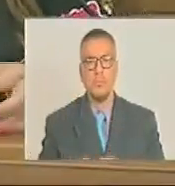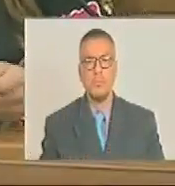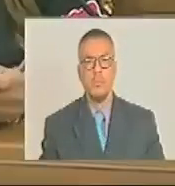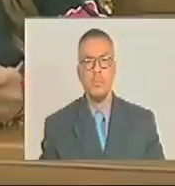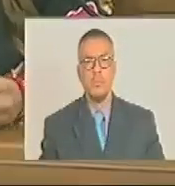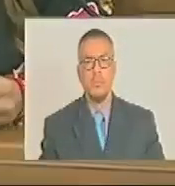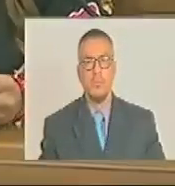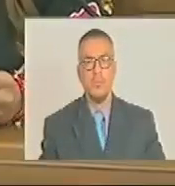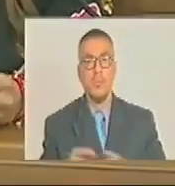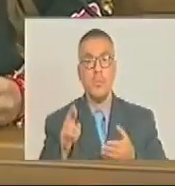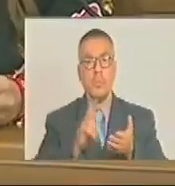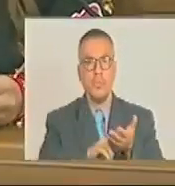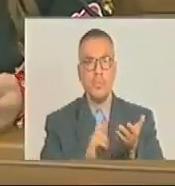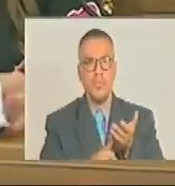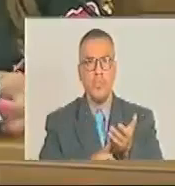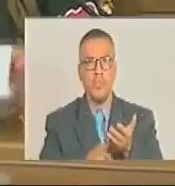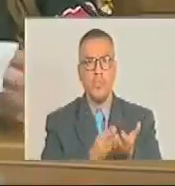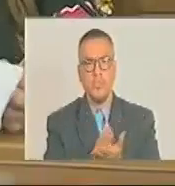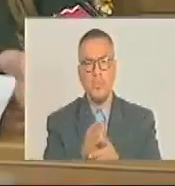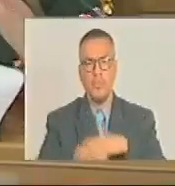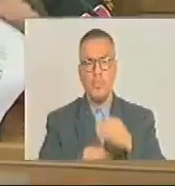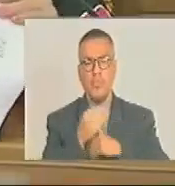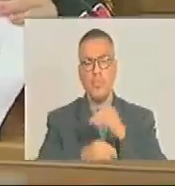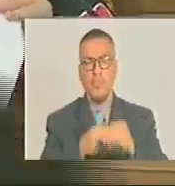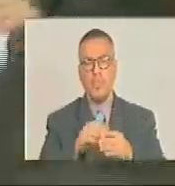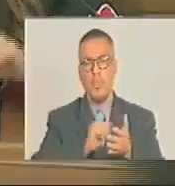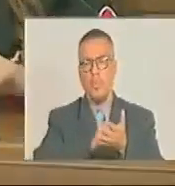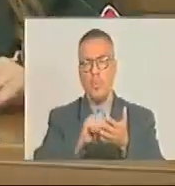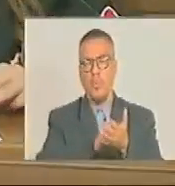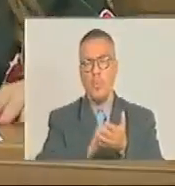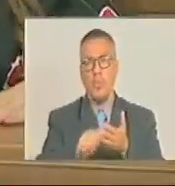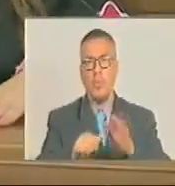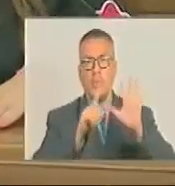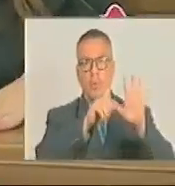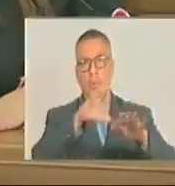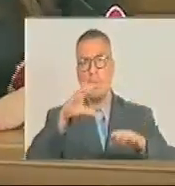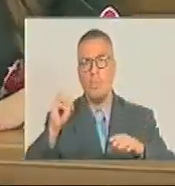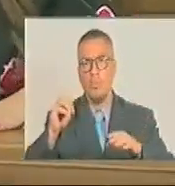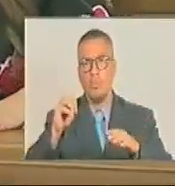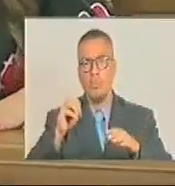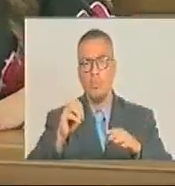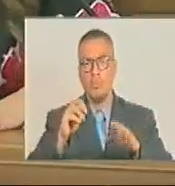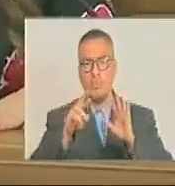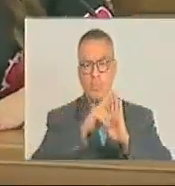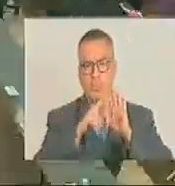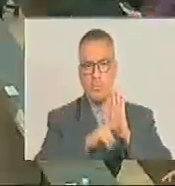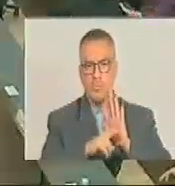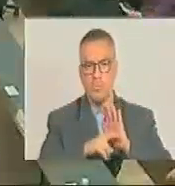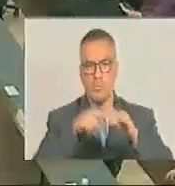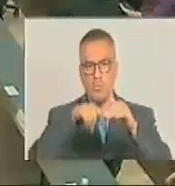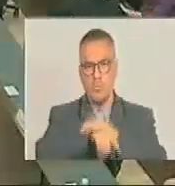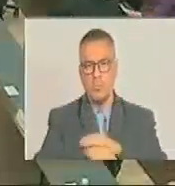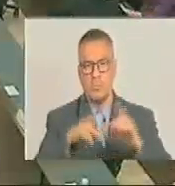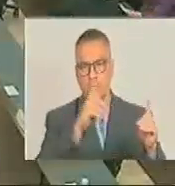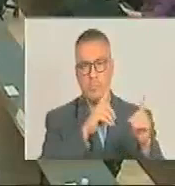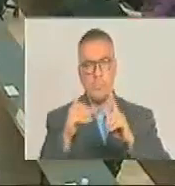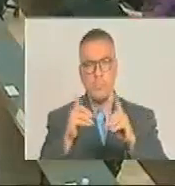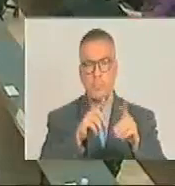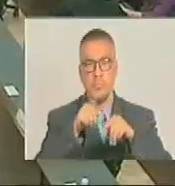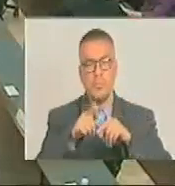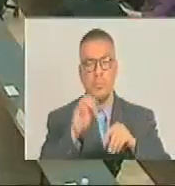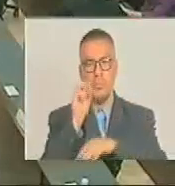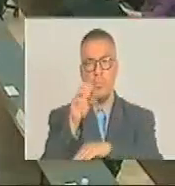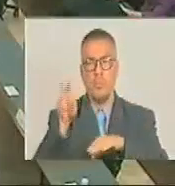Se reconstituye la sesión de conformidad con lo establecido en el artículo 60 del Reglamento Interior y de Debates de